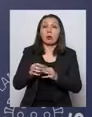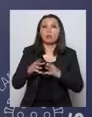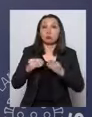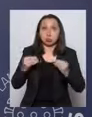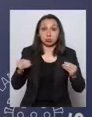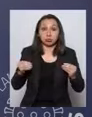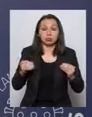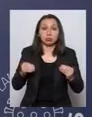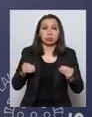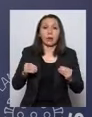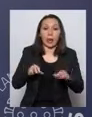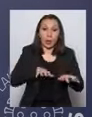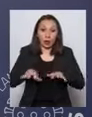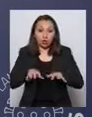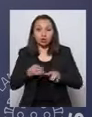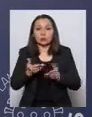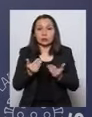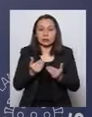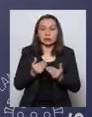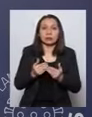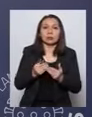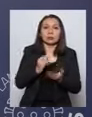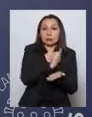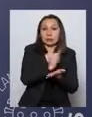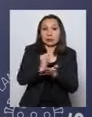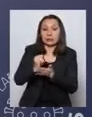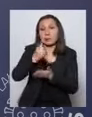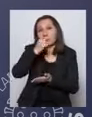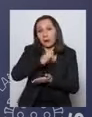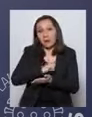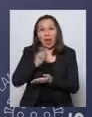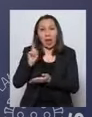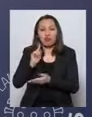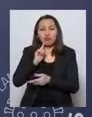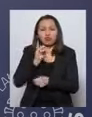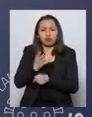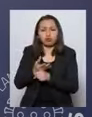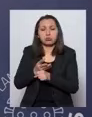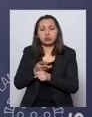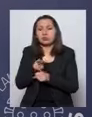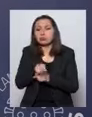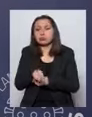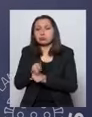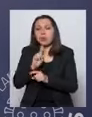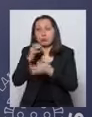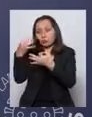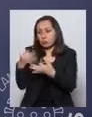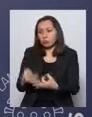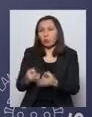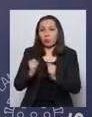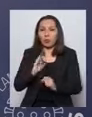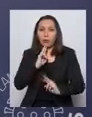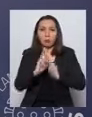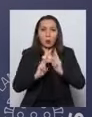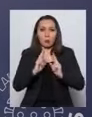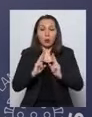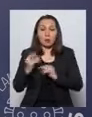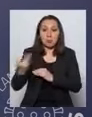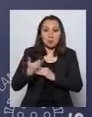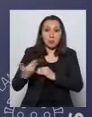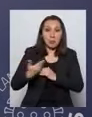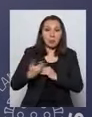de insumos que las instituciones privadas tenían contemplados para poder responder a una